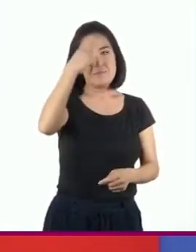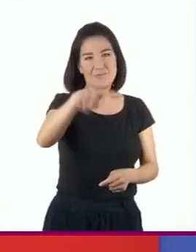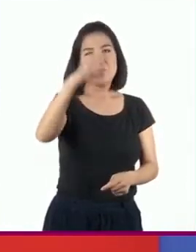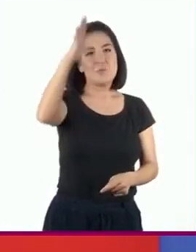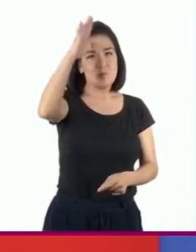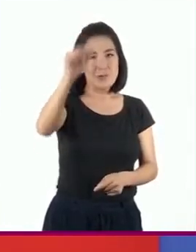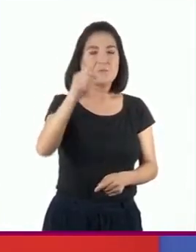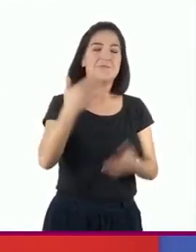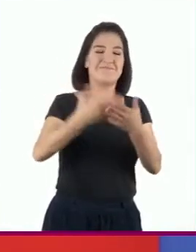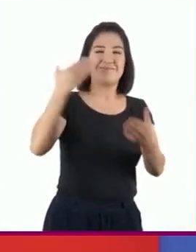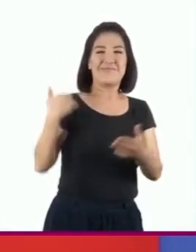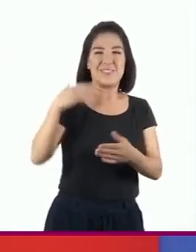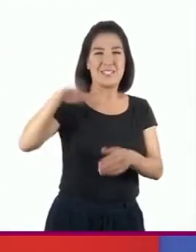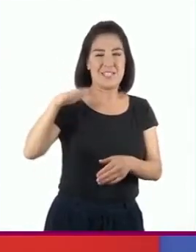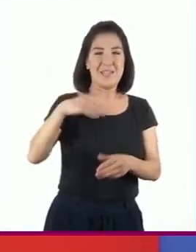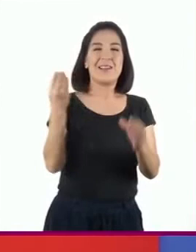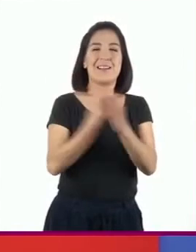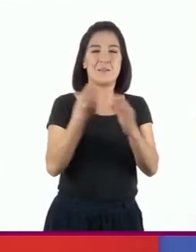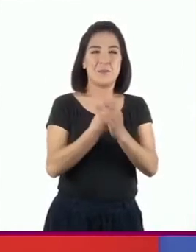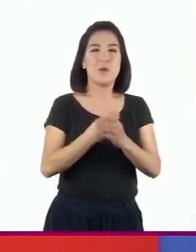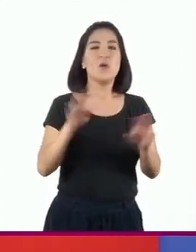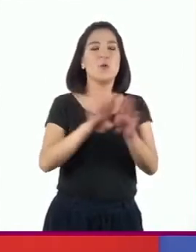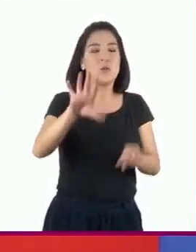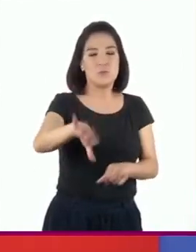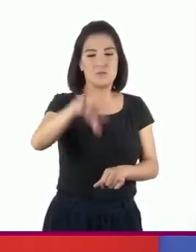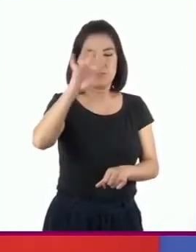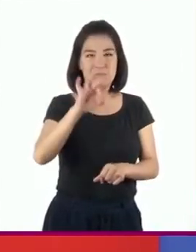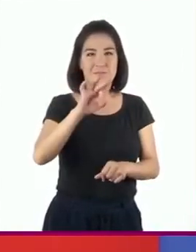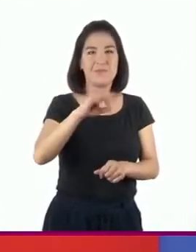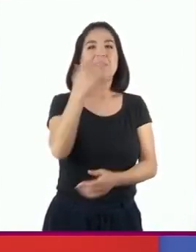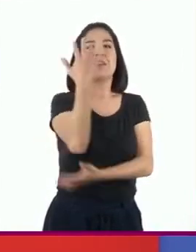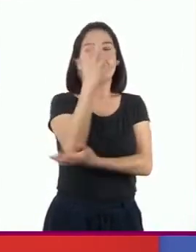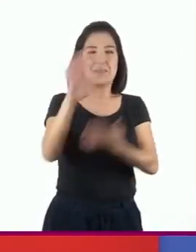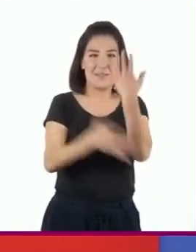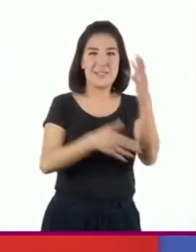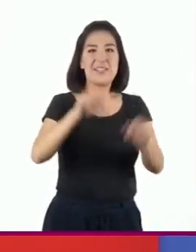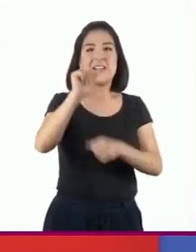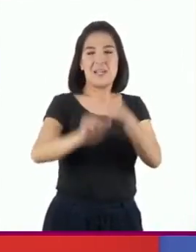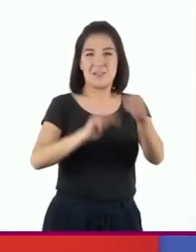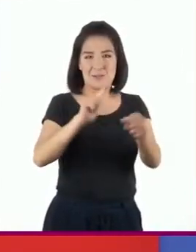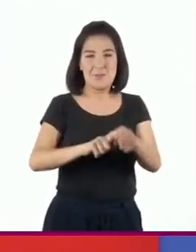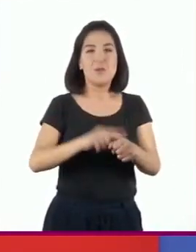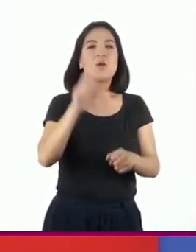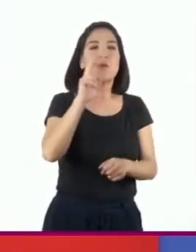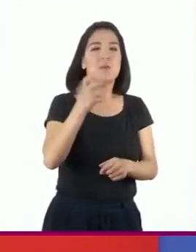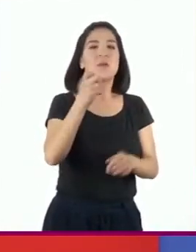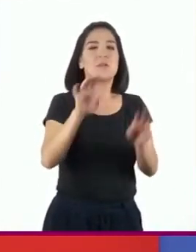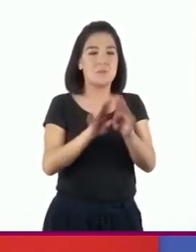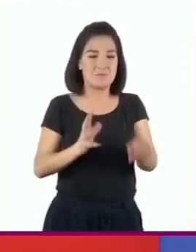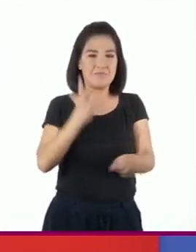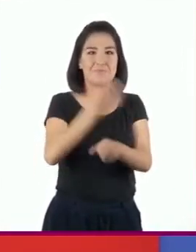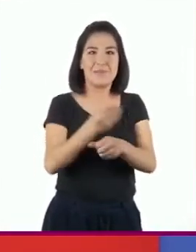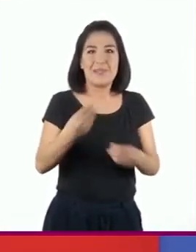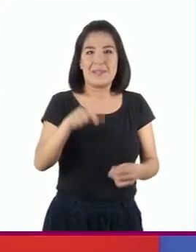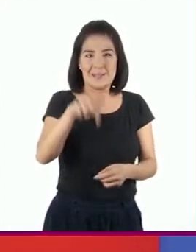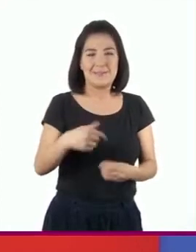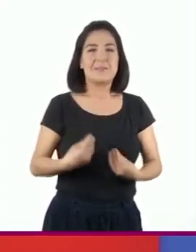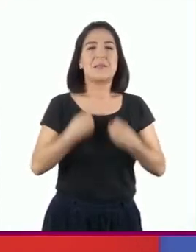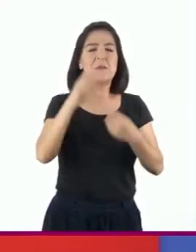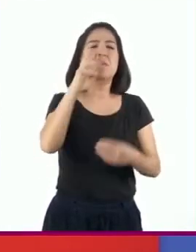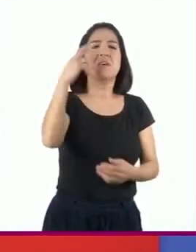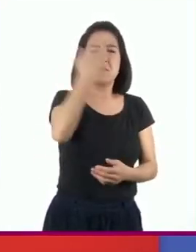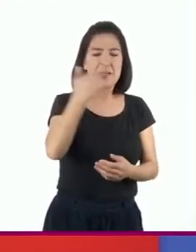sesiones anteriores, como son selección natural y adaptación. Si tienen alguna duda respecto a estos, pueden